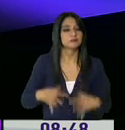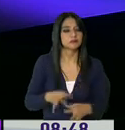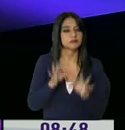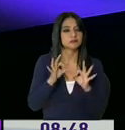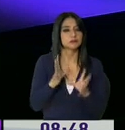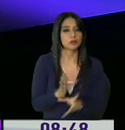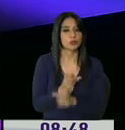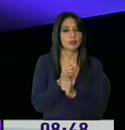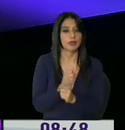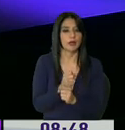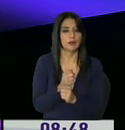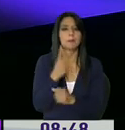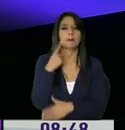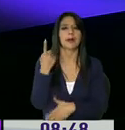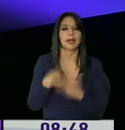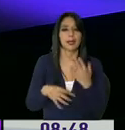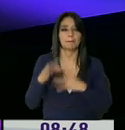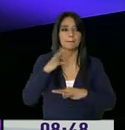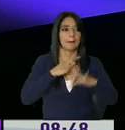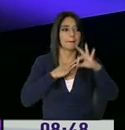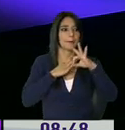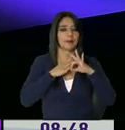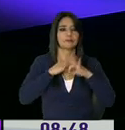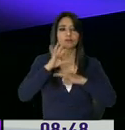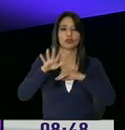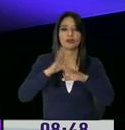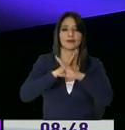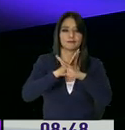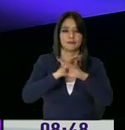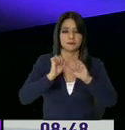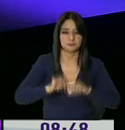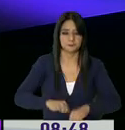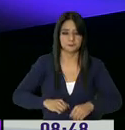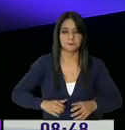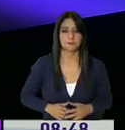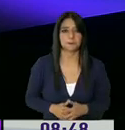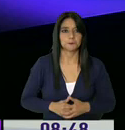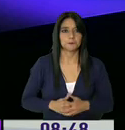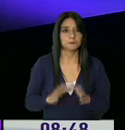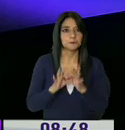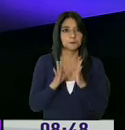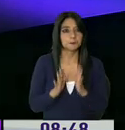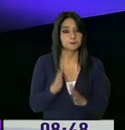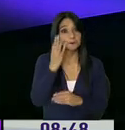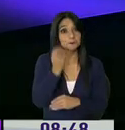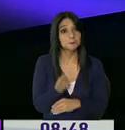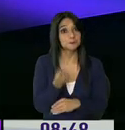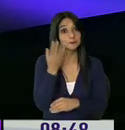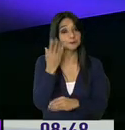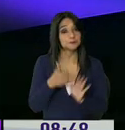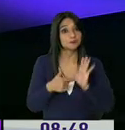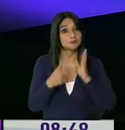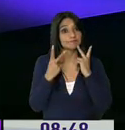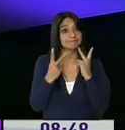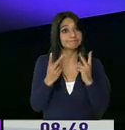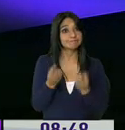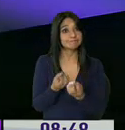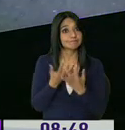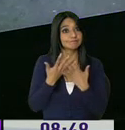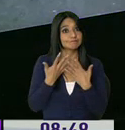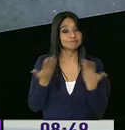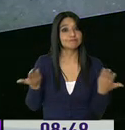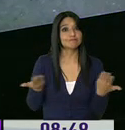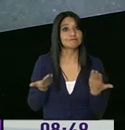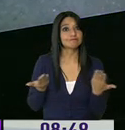para evitar justamente la propagación y el contagio del COVID-19. Adriana, buenos días. A ver un poco que nos cuente cómo